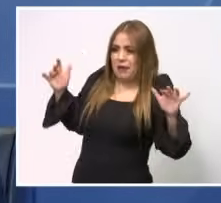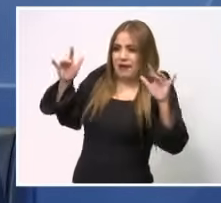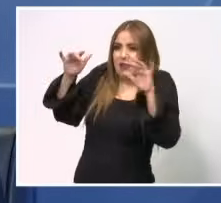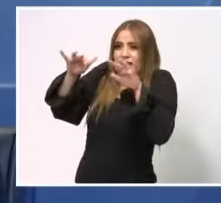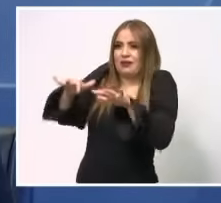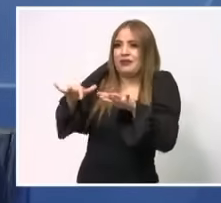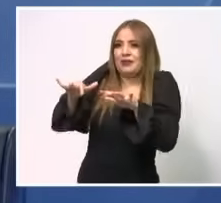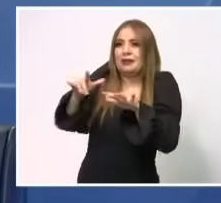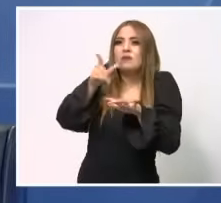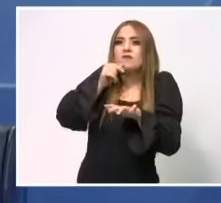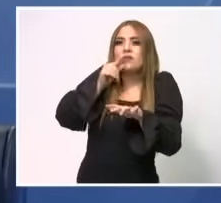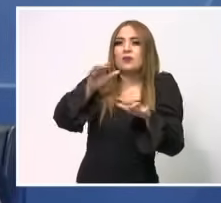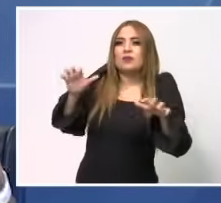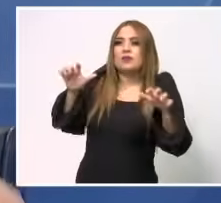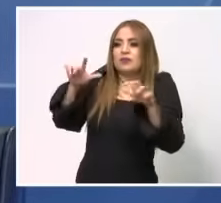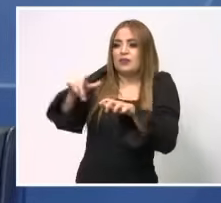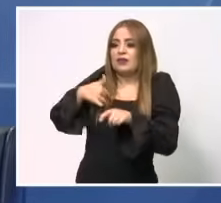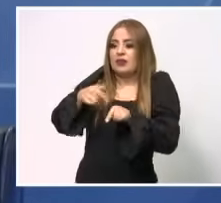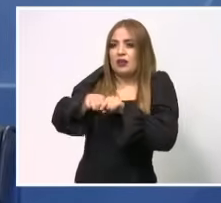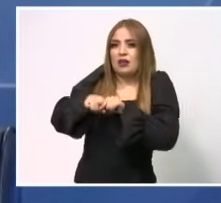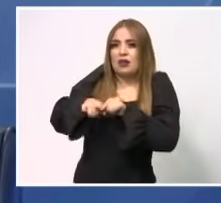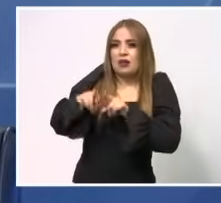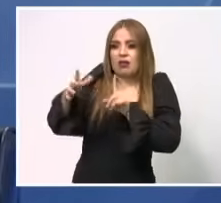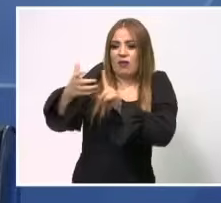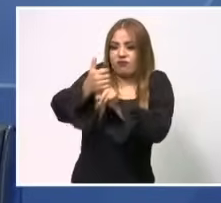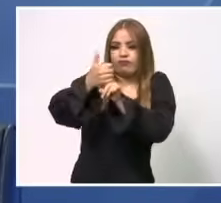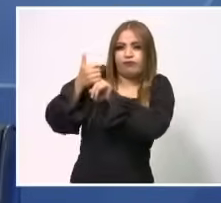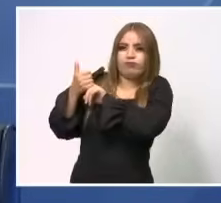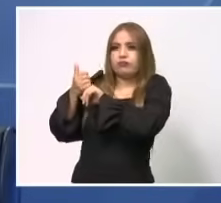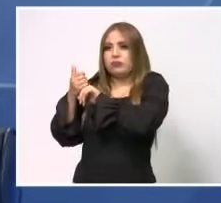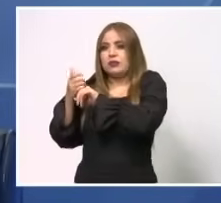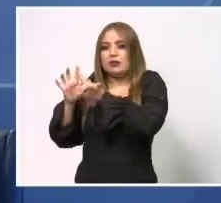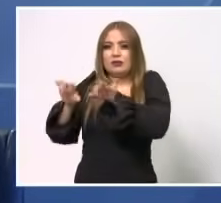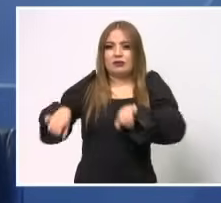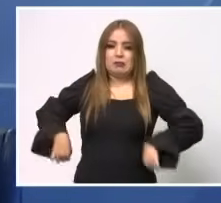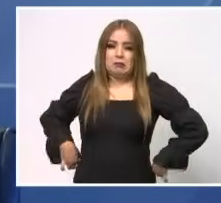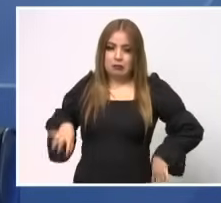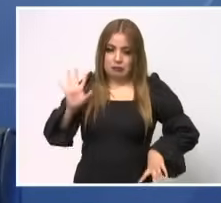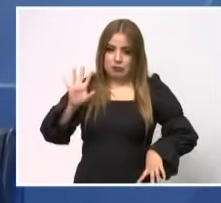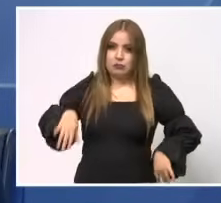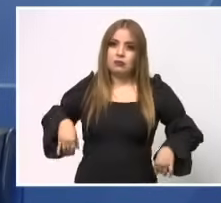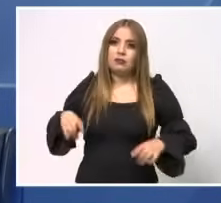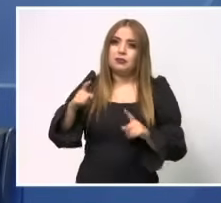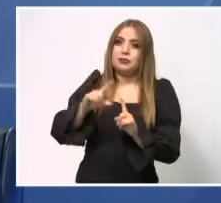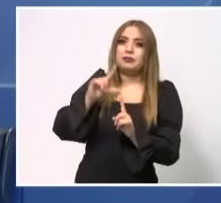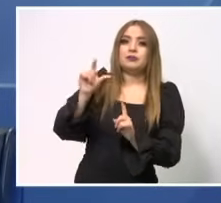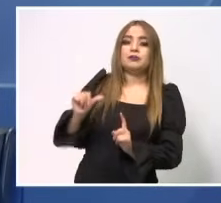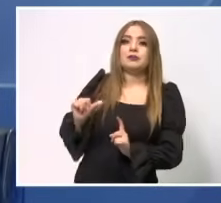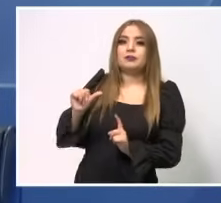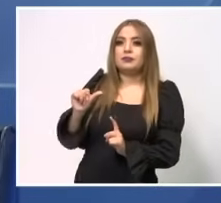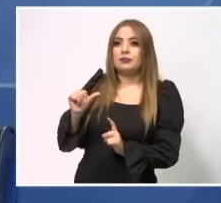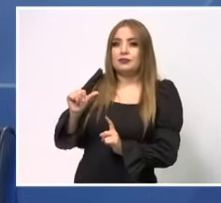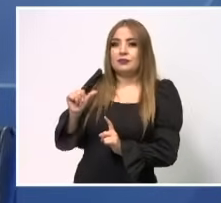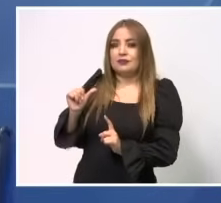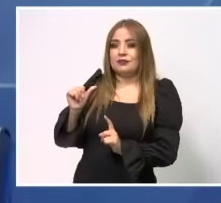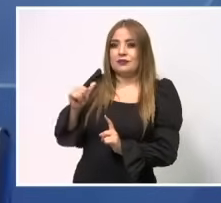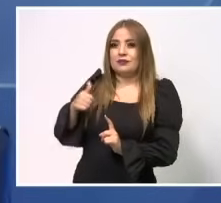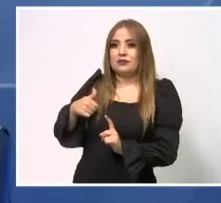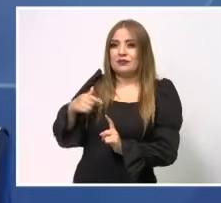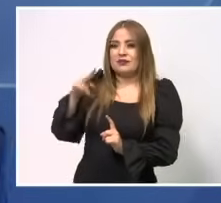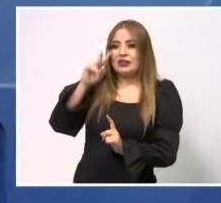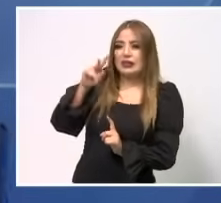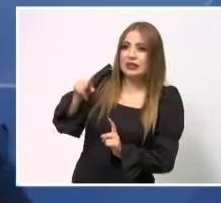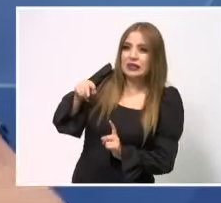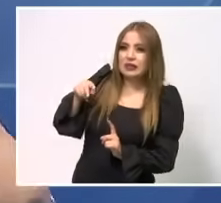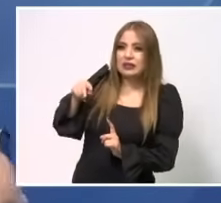y se va contra mi hermano y empiezan a agarrarlo y en eso yo yo como que lo primero